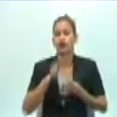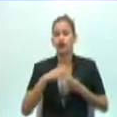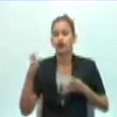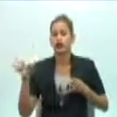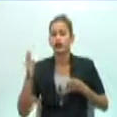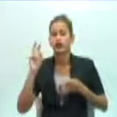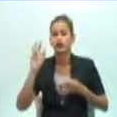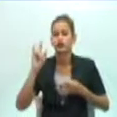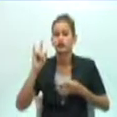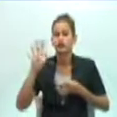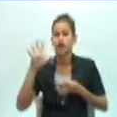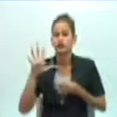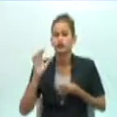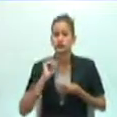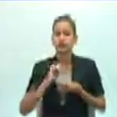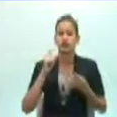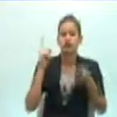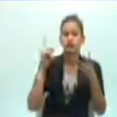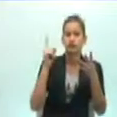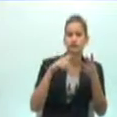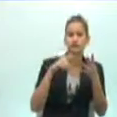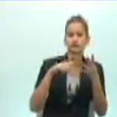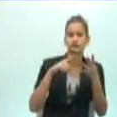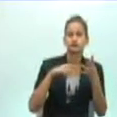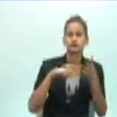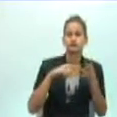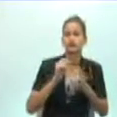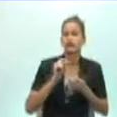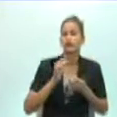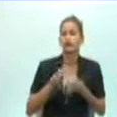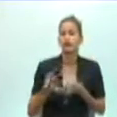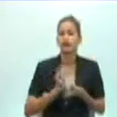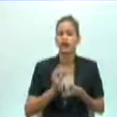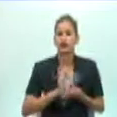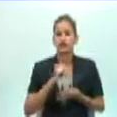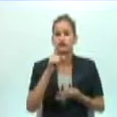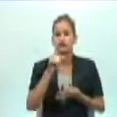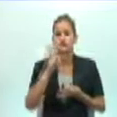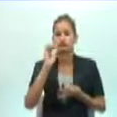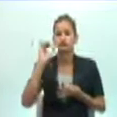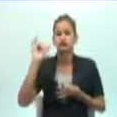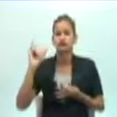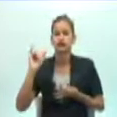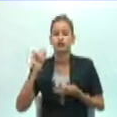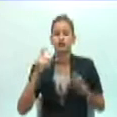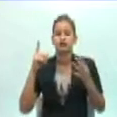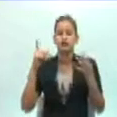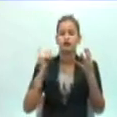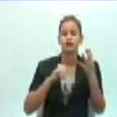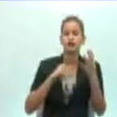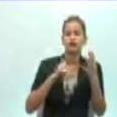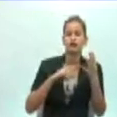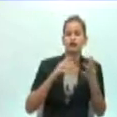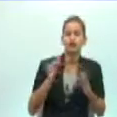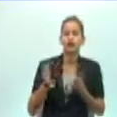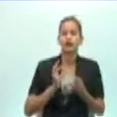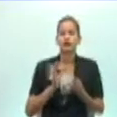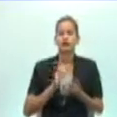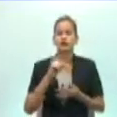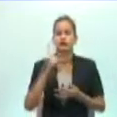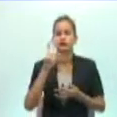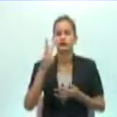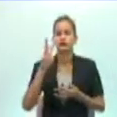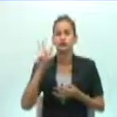página 106, y las conjunciones en la página 131. Vamos a darles un breve tiempo para que anoten